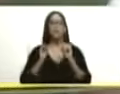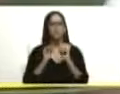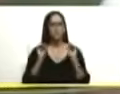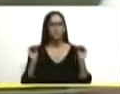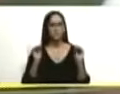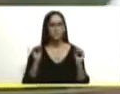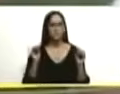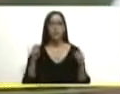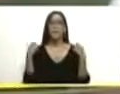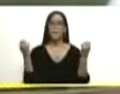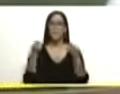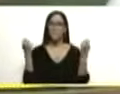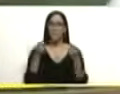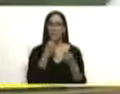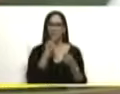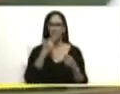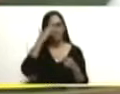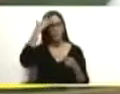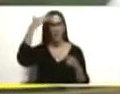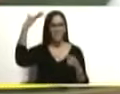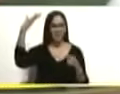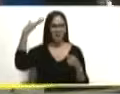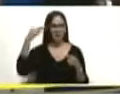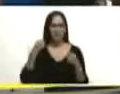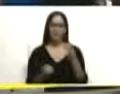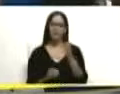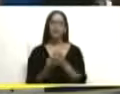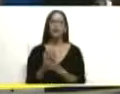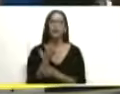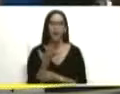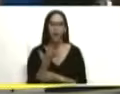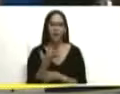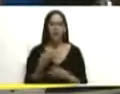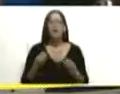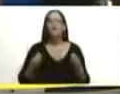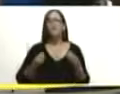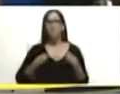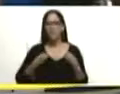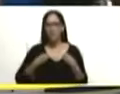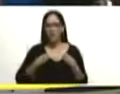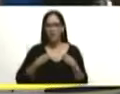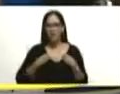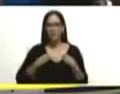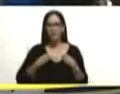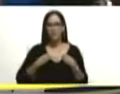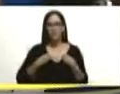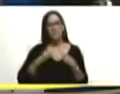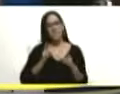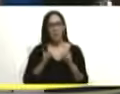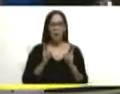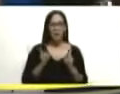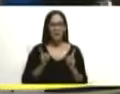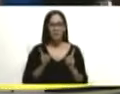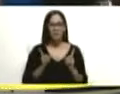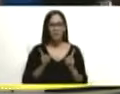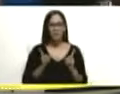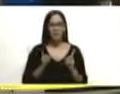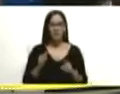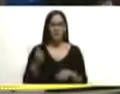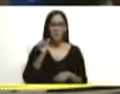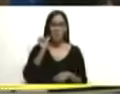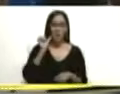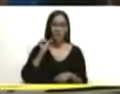bonita. Suéñala, créala, vívela y de vez en cuando,